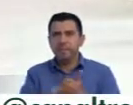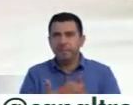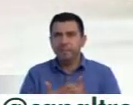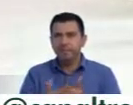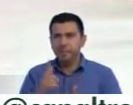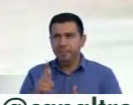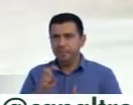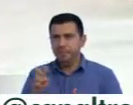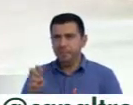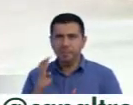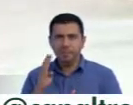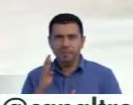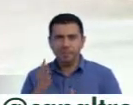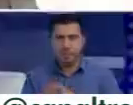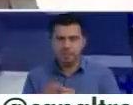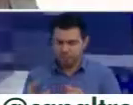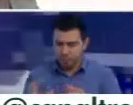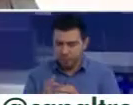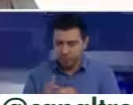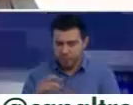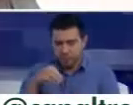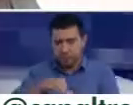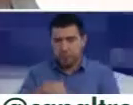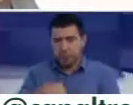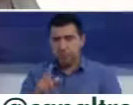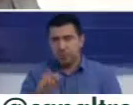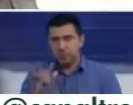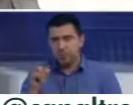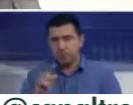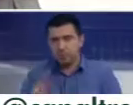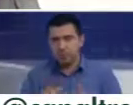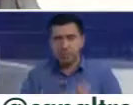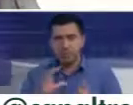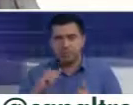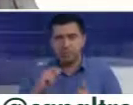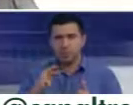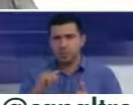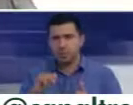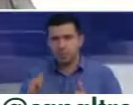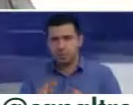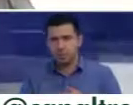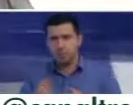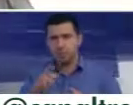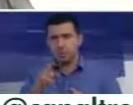de Santander se harán fusiones de los colegios de Silos, de Cáchira y de Gramalote. Pues esa es toda la